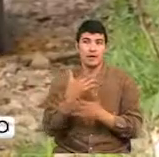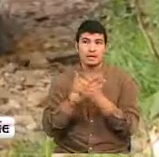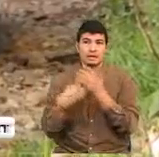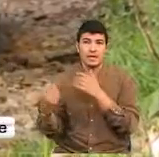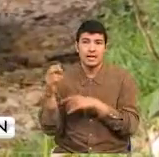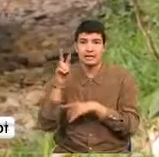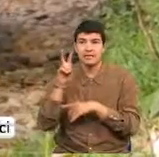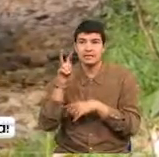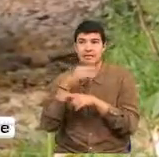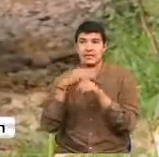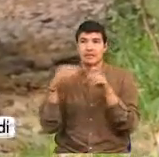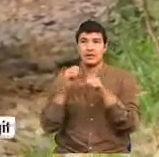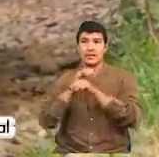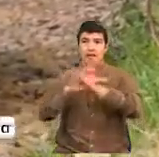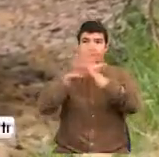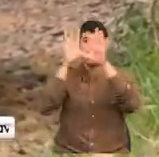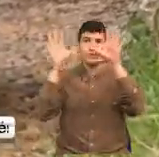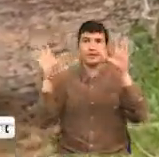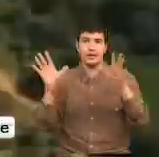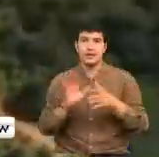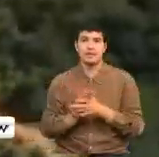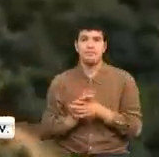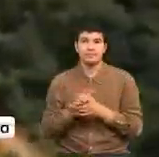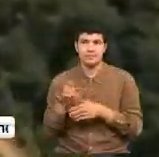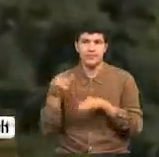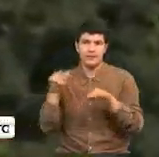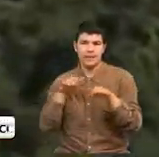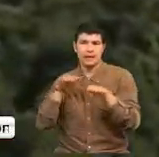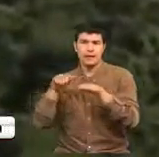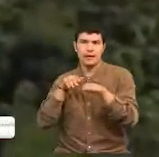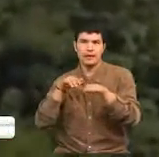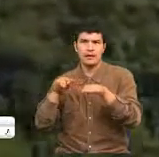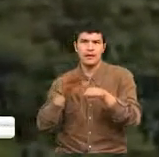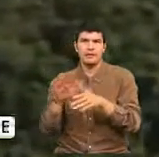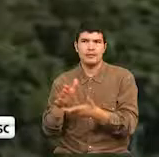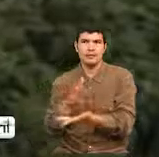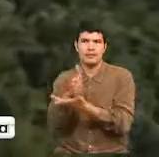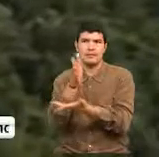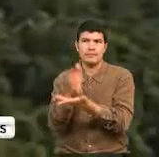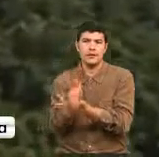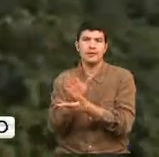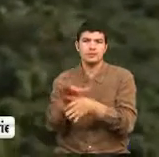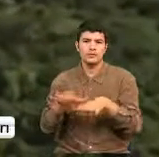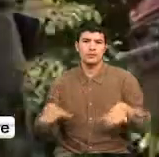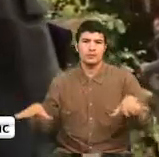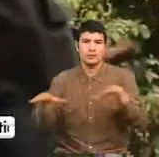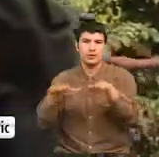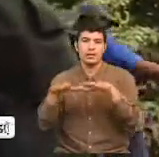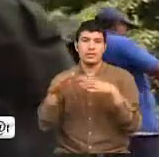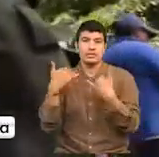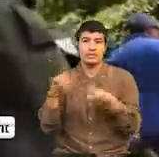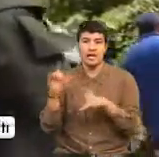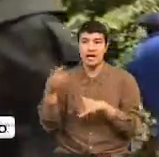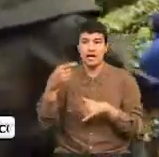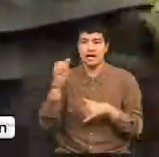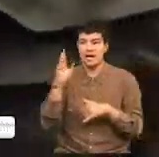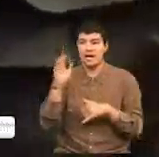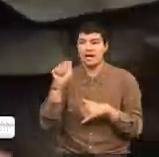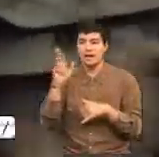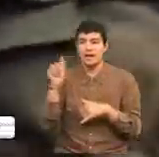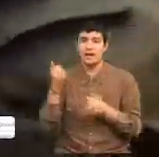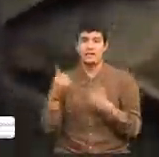las 7:30 de la mañana con dirección a la Gabarra y ya estando en la Gabarra y cuando se disponen